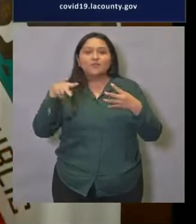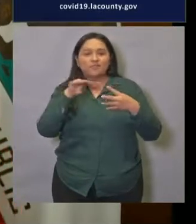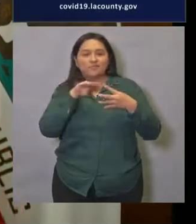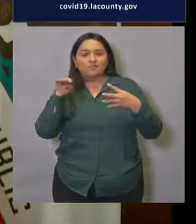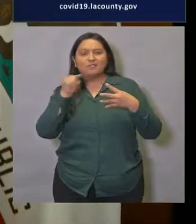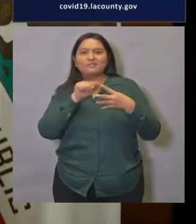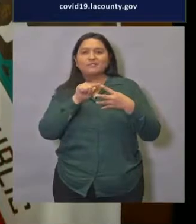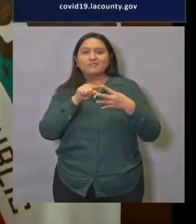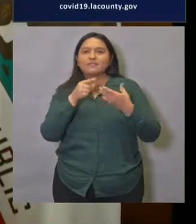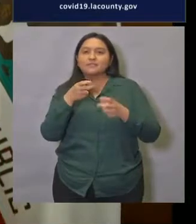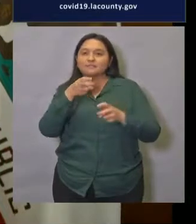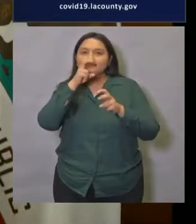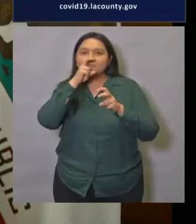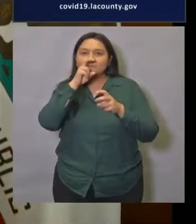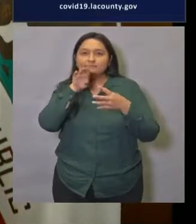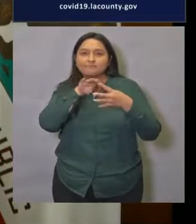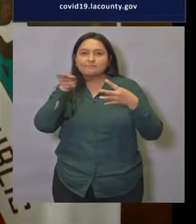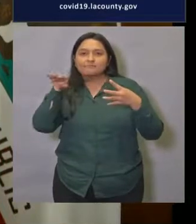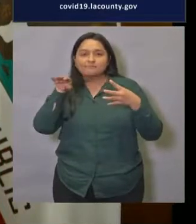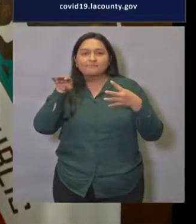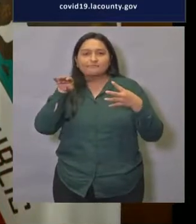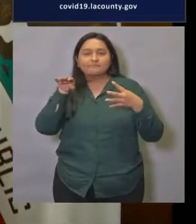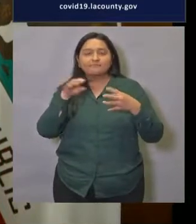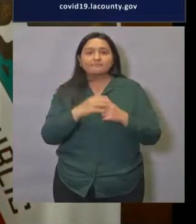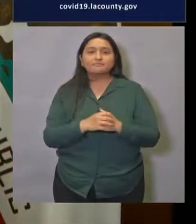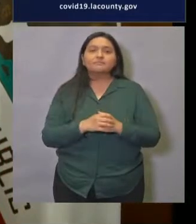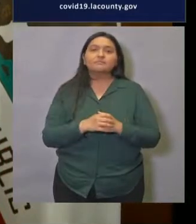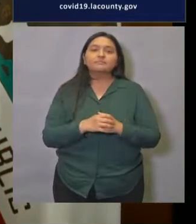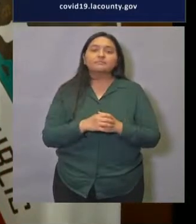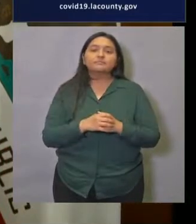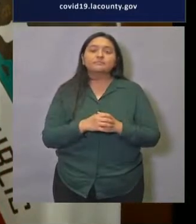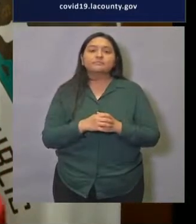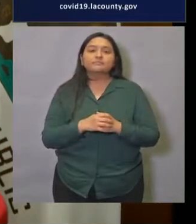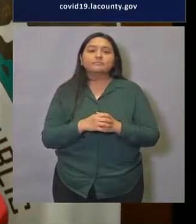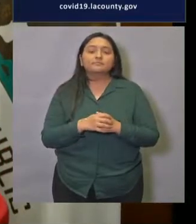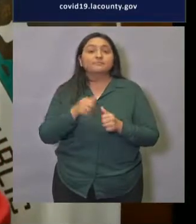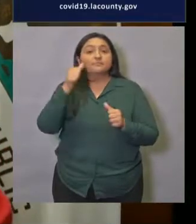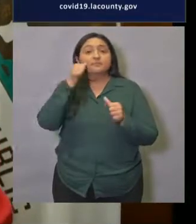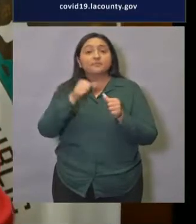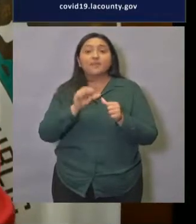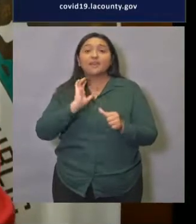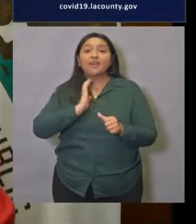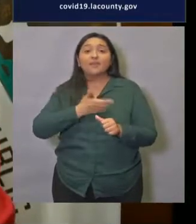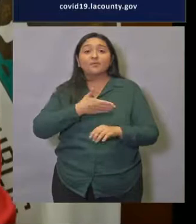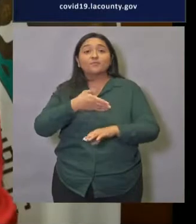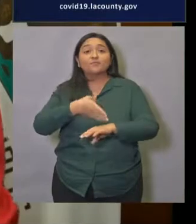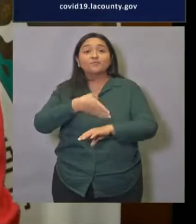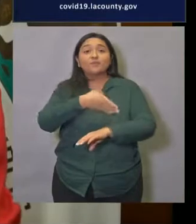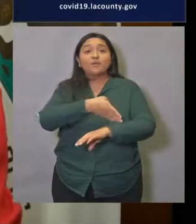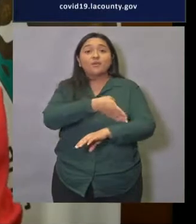del estado. Debemos recordar que este progreso se puede